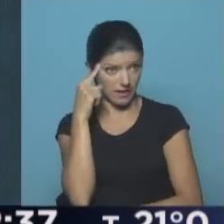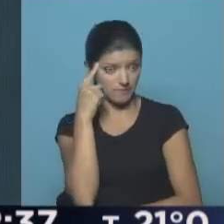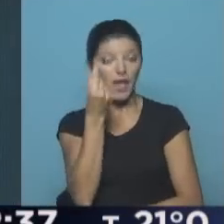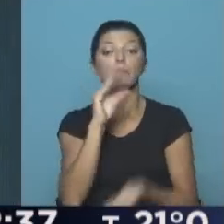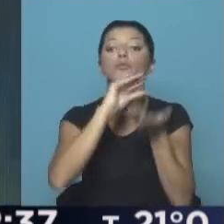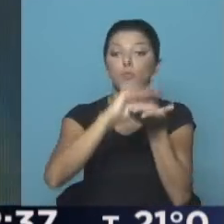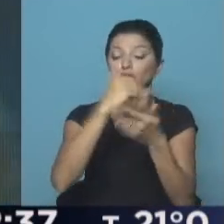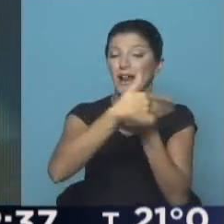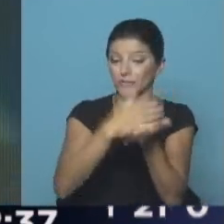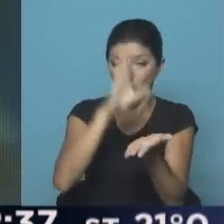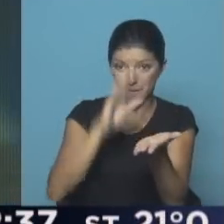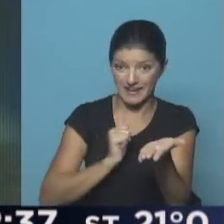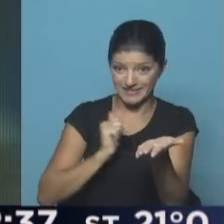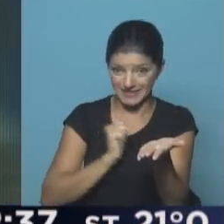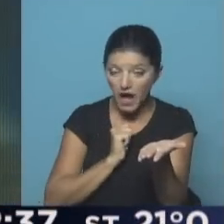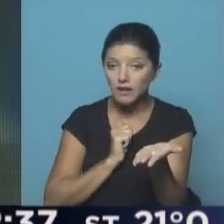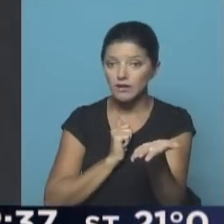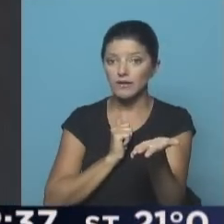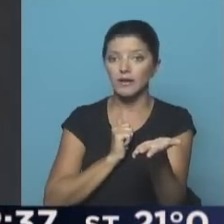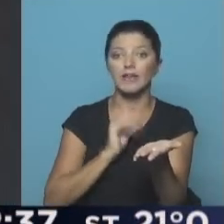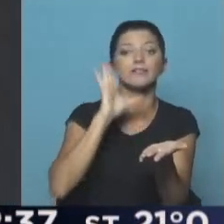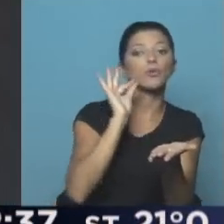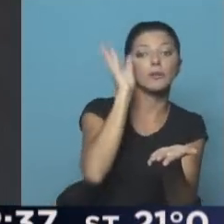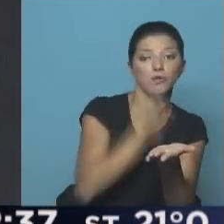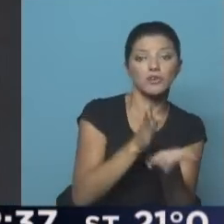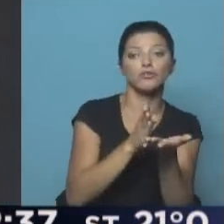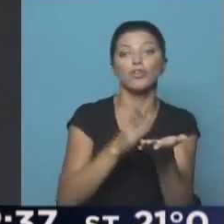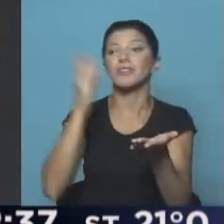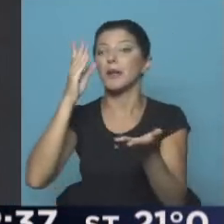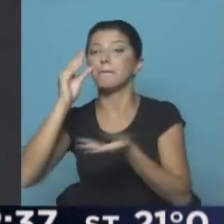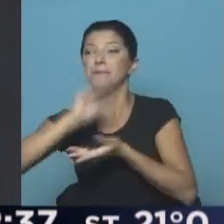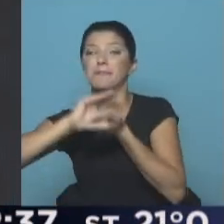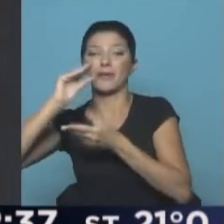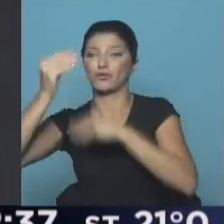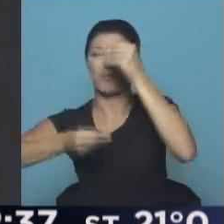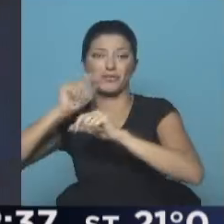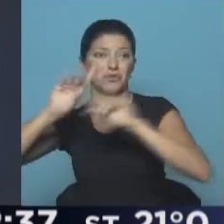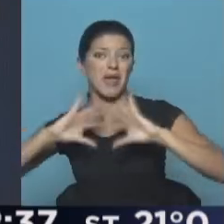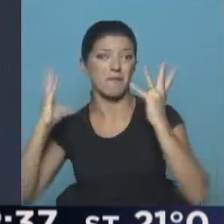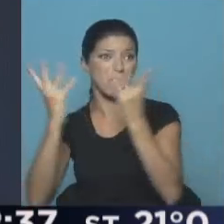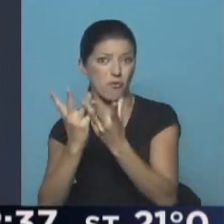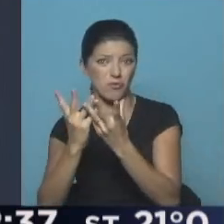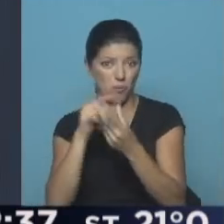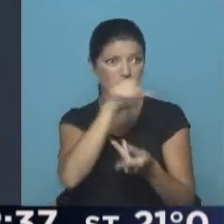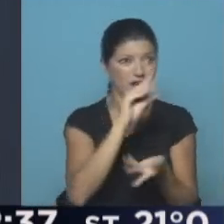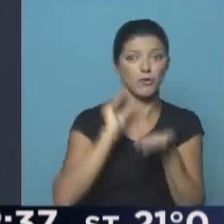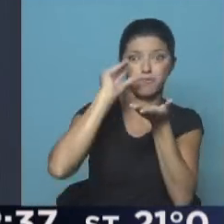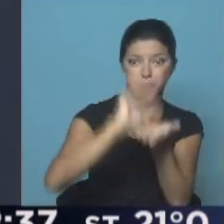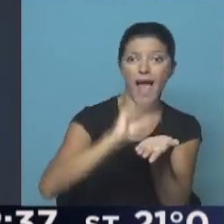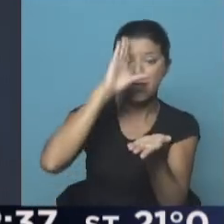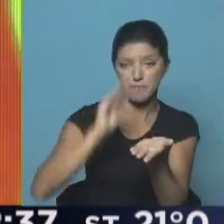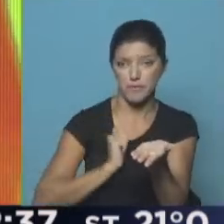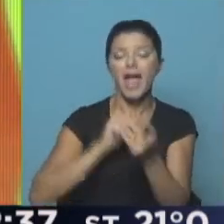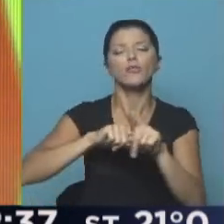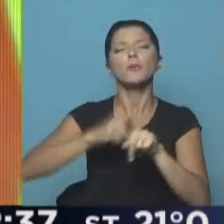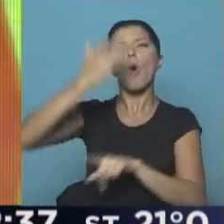militar que es por sí mismo la mitad del presupuesto mundial. Es decir, puede tiene la capacidad, esto se planteó durante el gobierno de